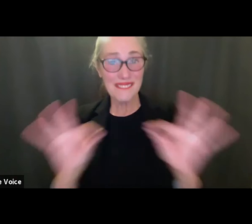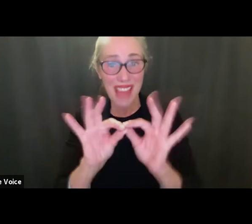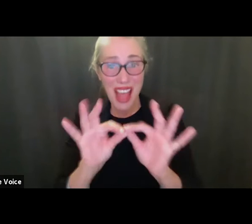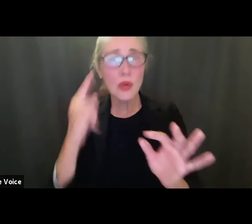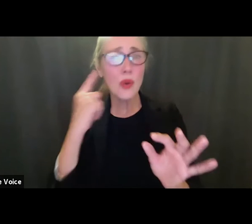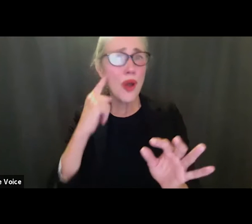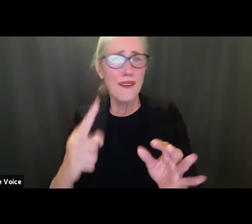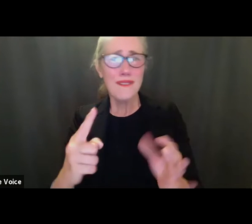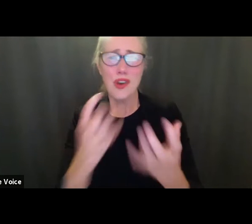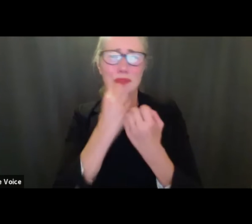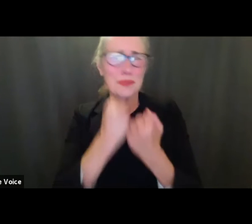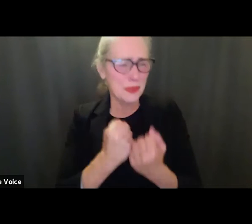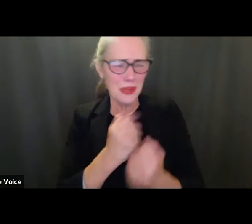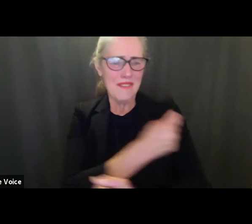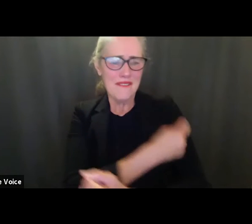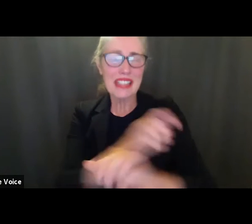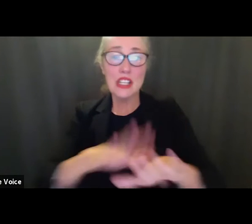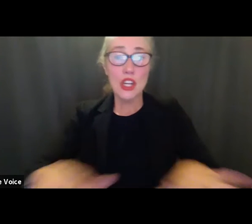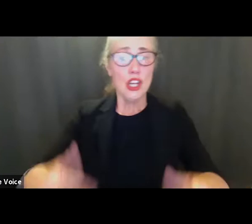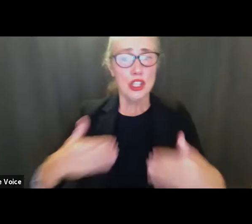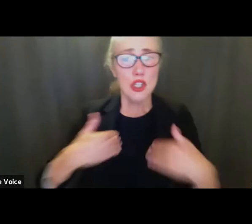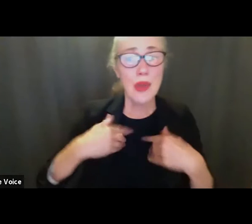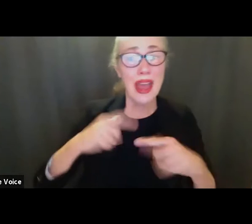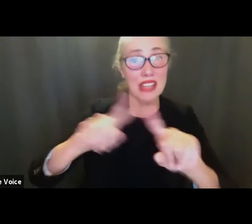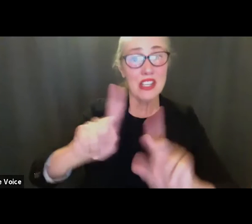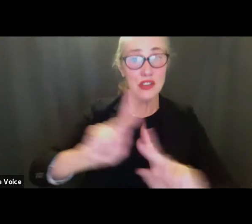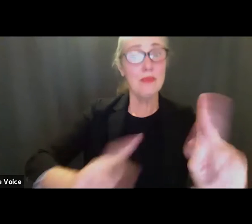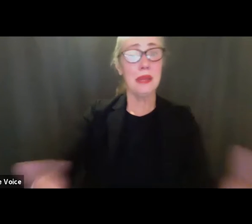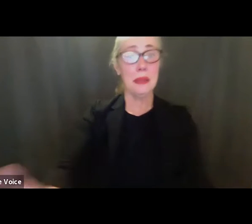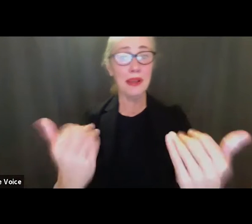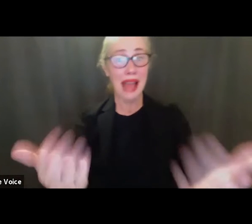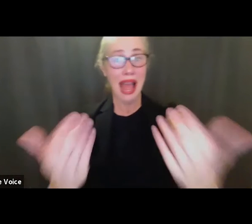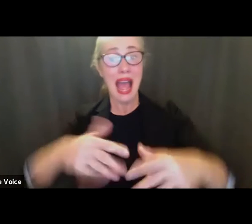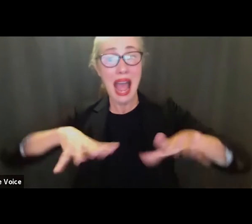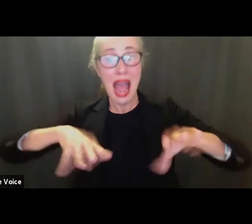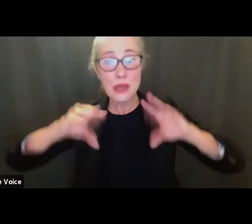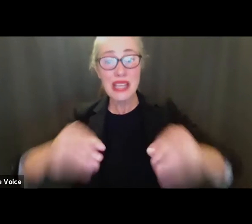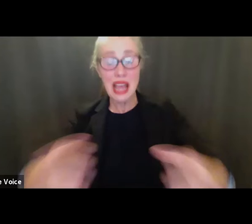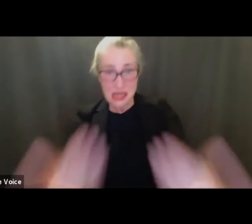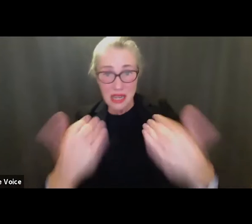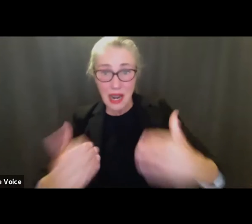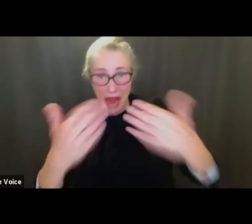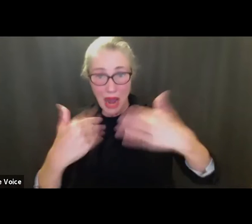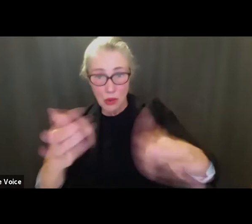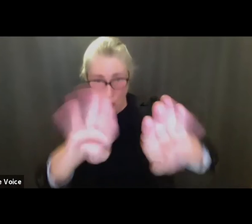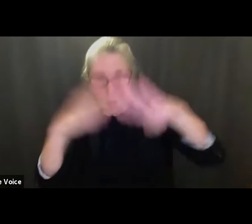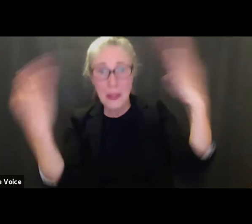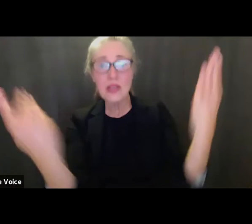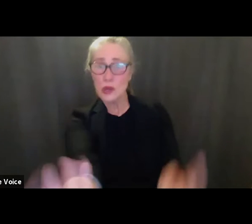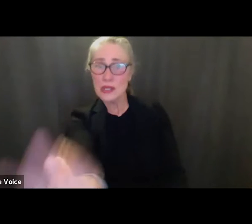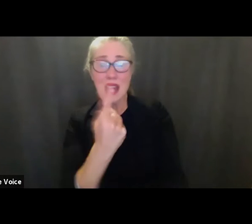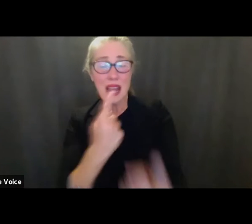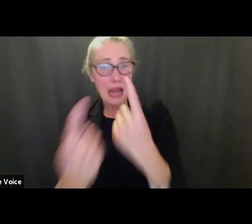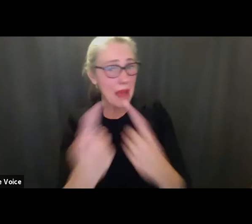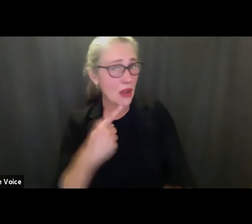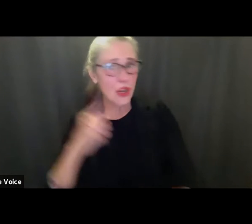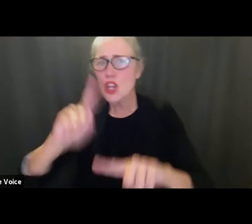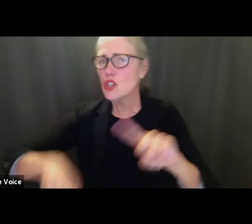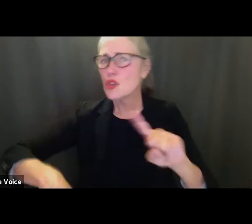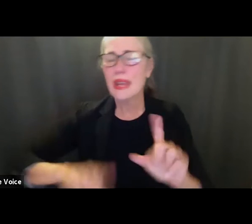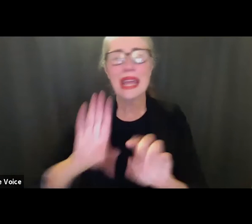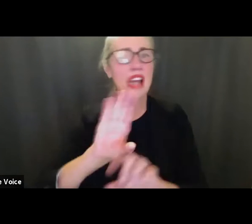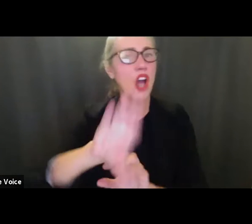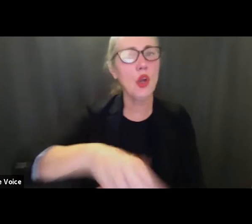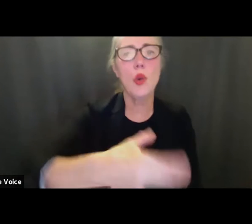los niños? Tienen a muchas personas acá afuera. Vengan afuera y hablen con nosotros. No pueden obligarnos con